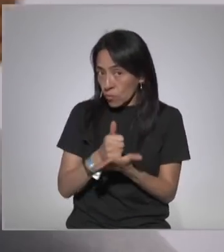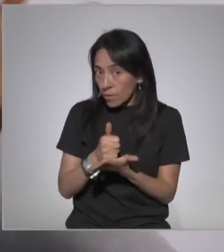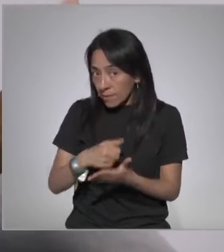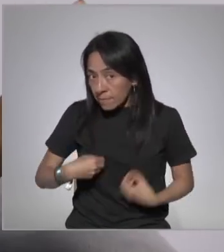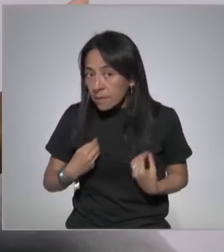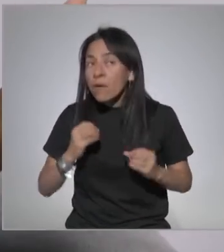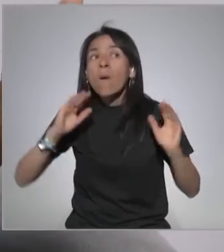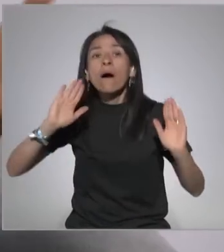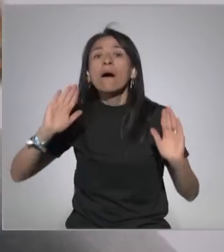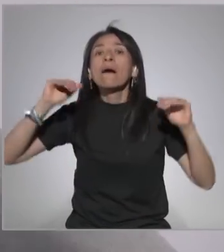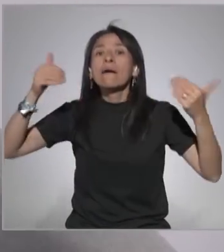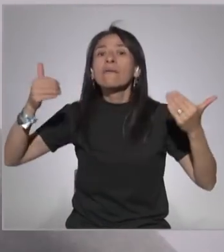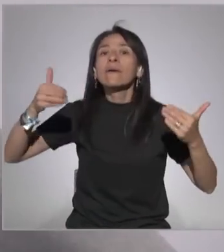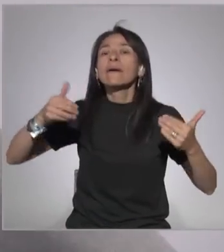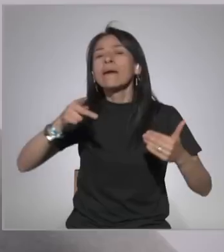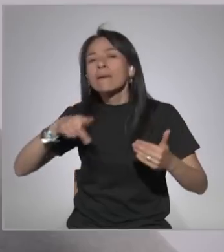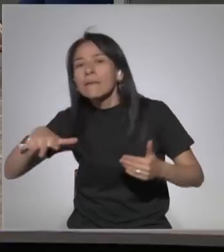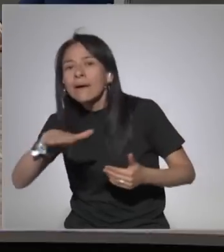los contextos.